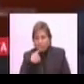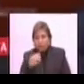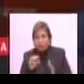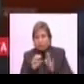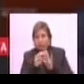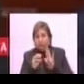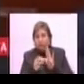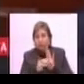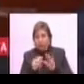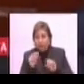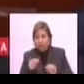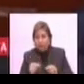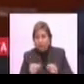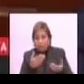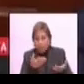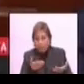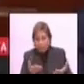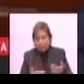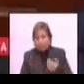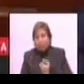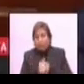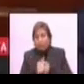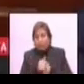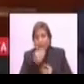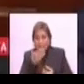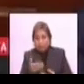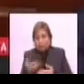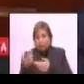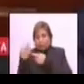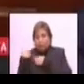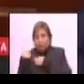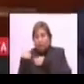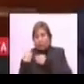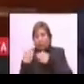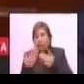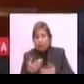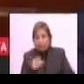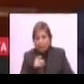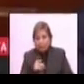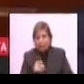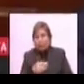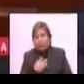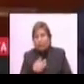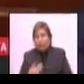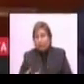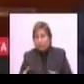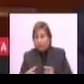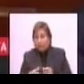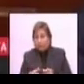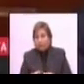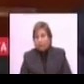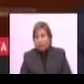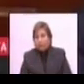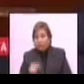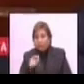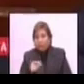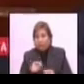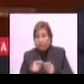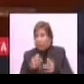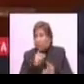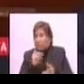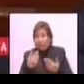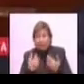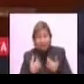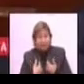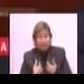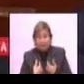Constitución. Pero ahora que asuman el riesgo y ahora que asuman las responsabilidades, si este gabinete, presidente, si este gabinete no